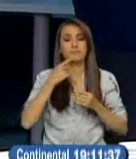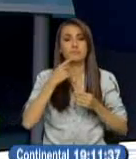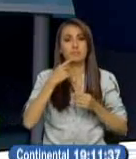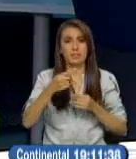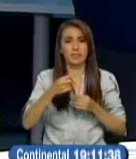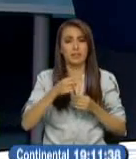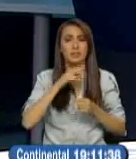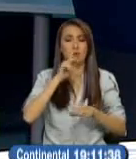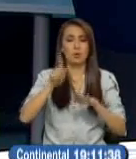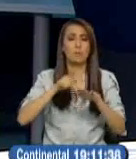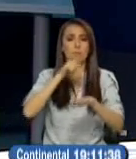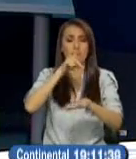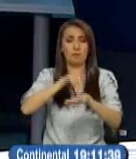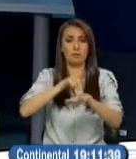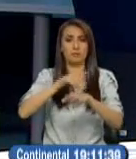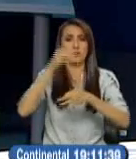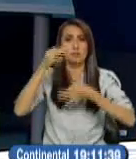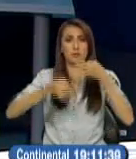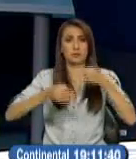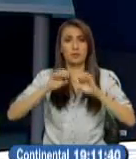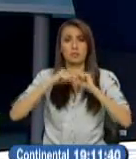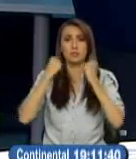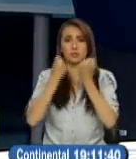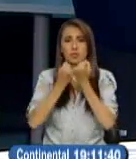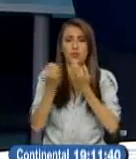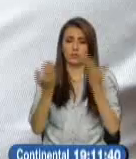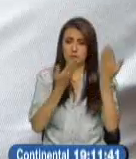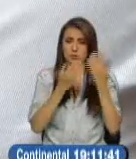un comunicador social, pero también un sociólogo. Escuchemos.